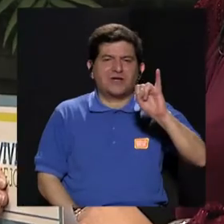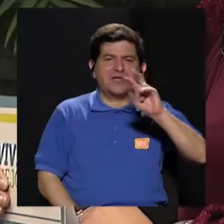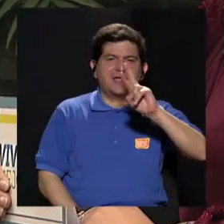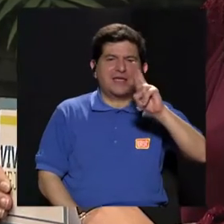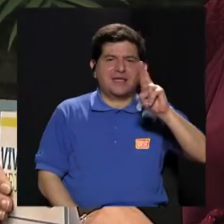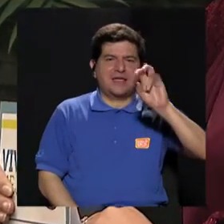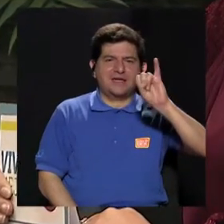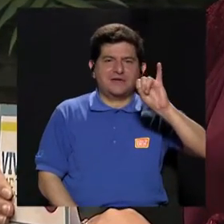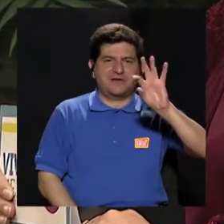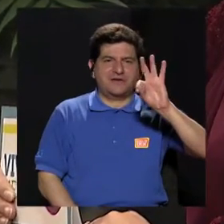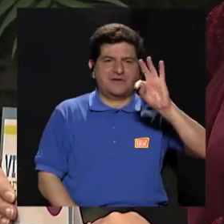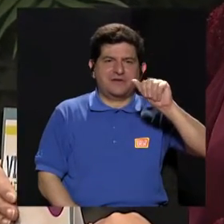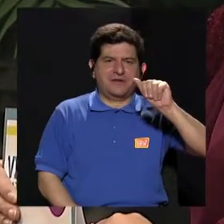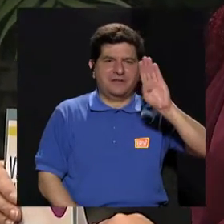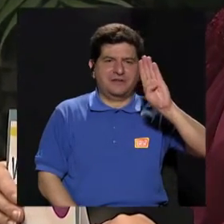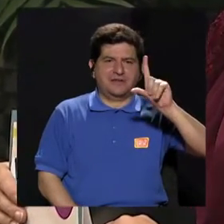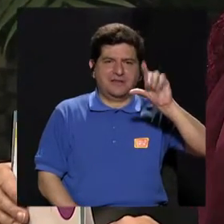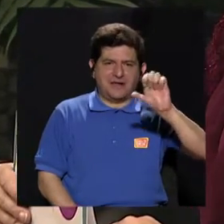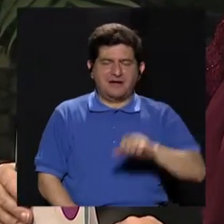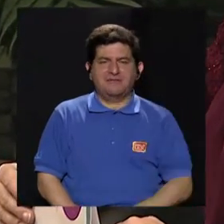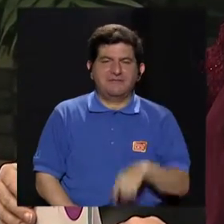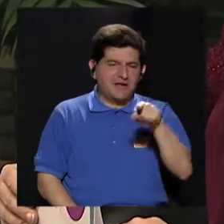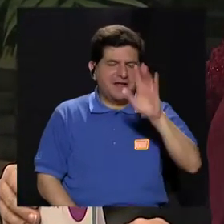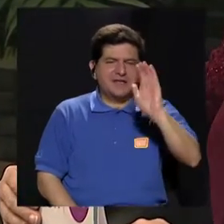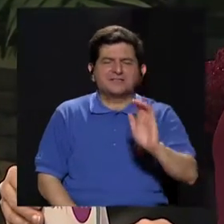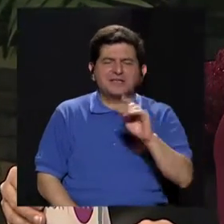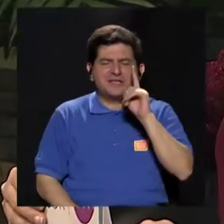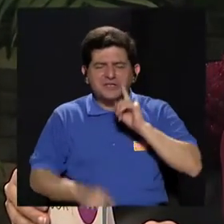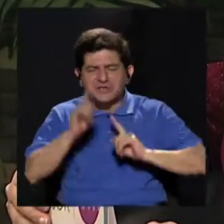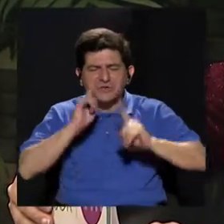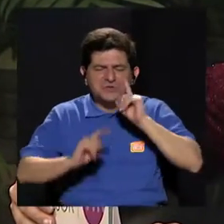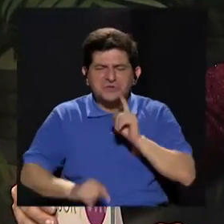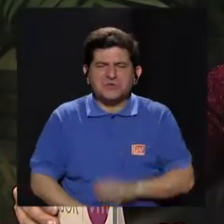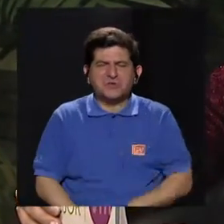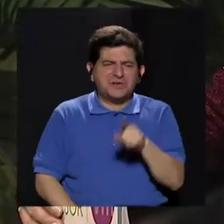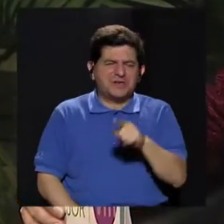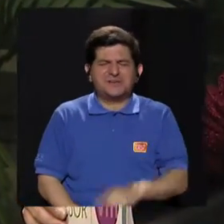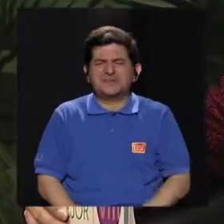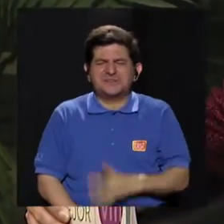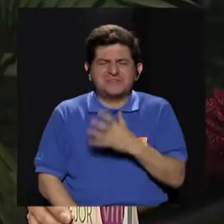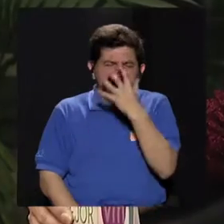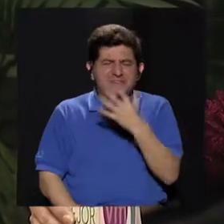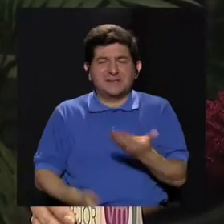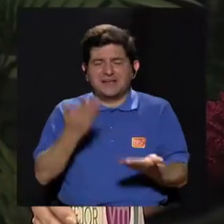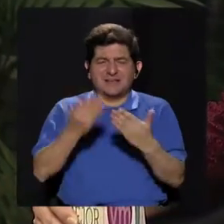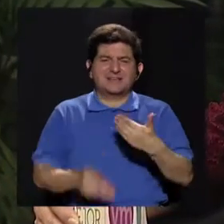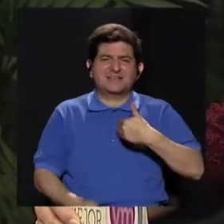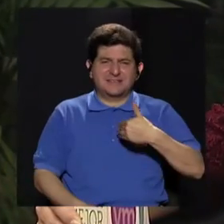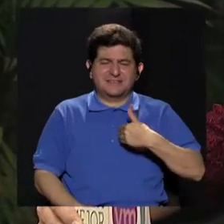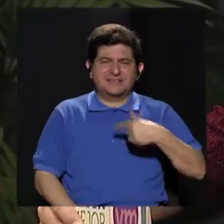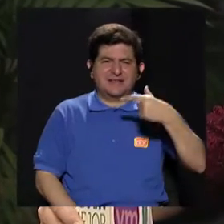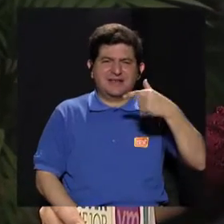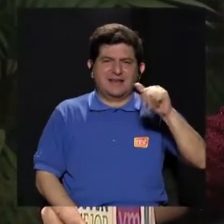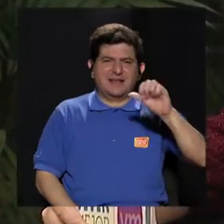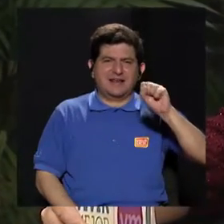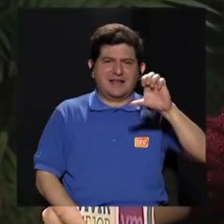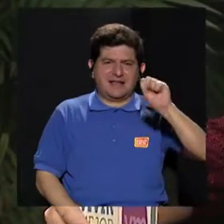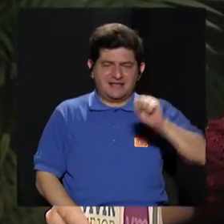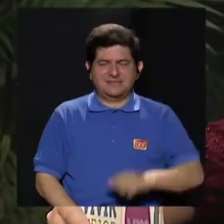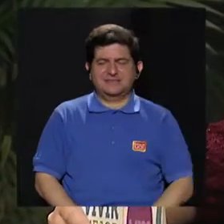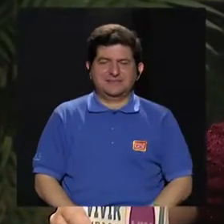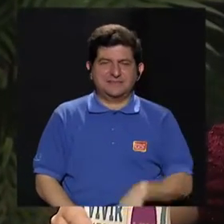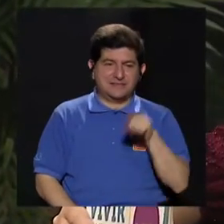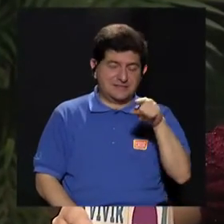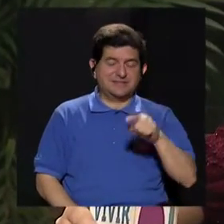nosotros usamos para describir ese bebé como llorón, que pasa molesto. Puede tener más gases, le da lo que llama la